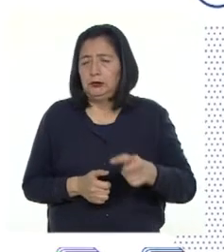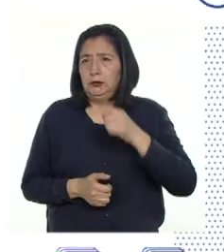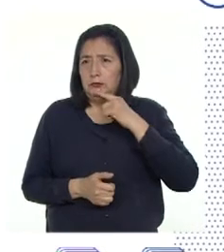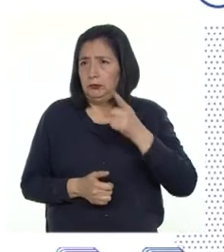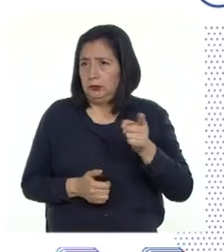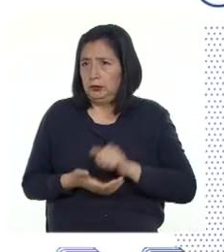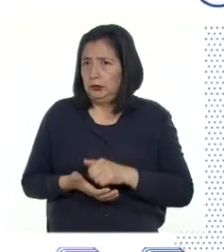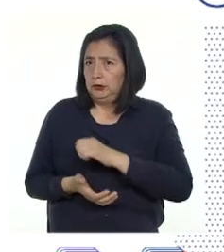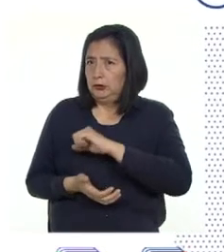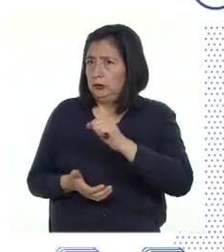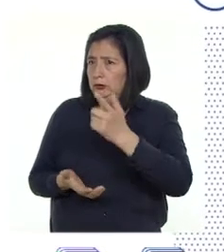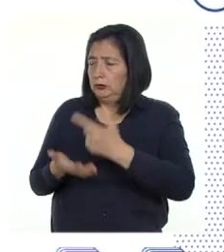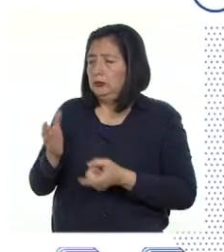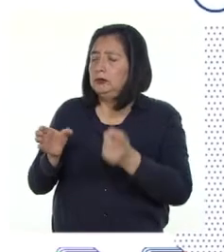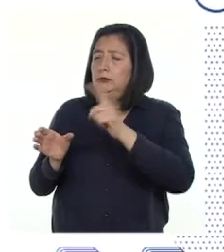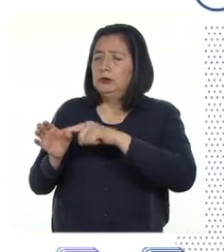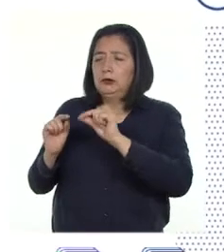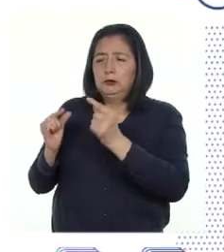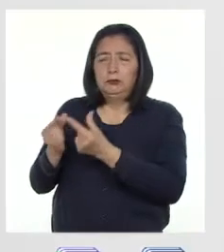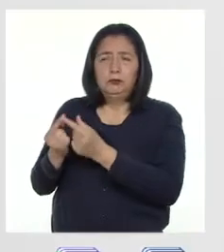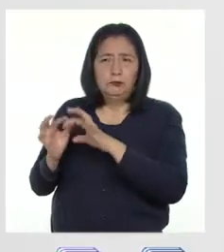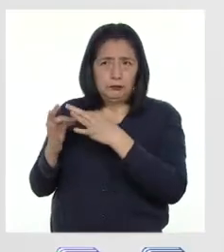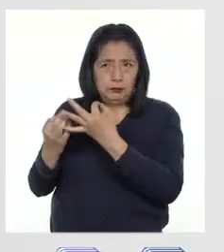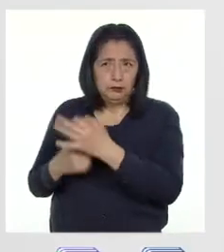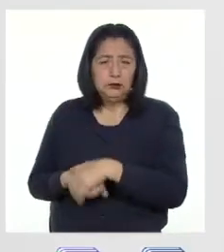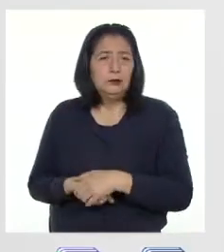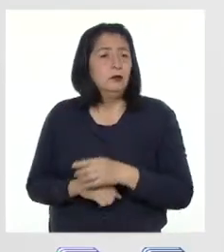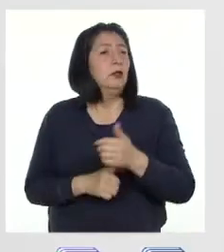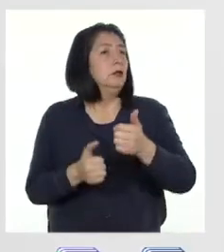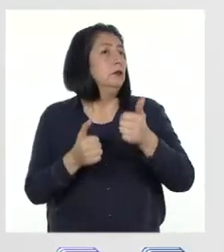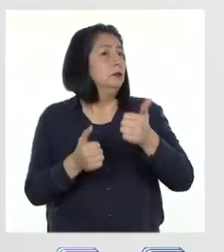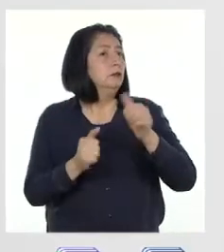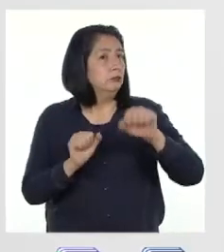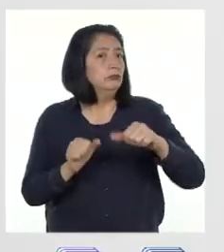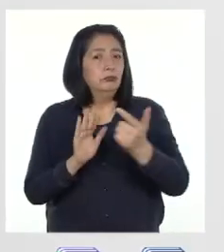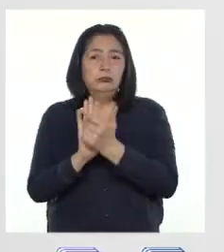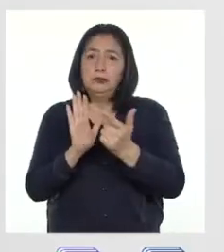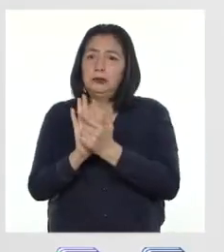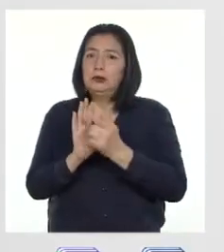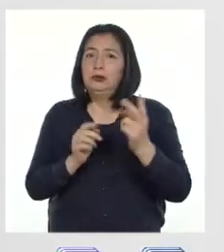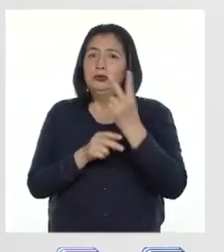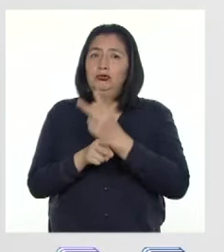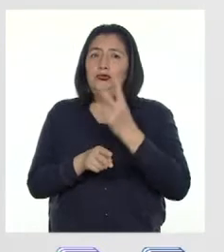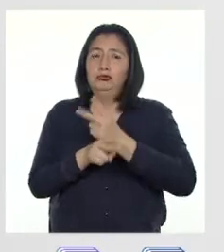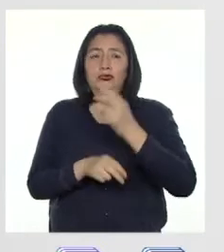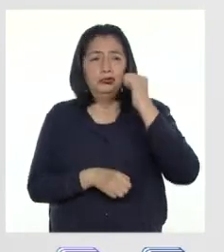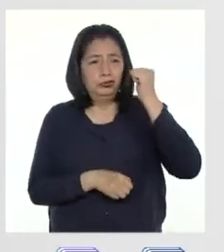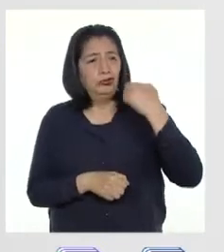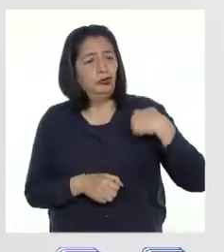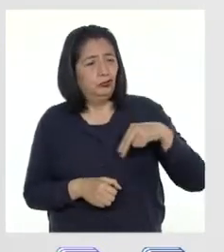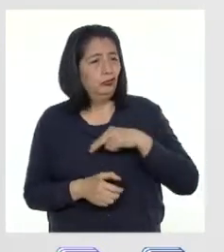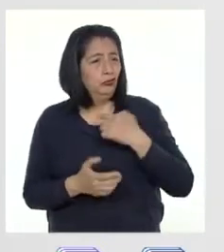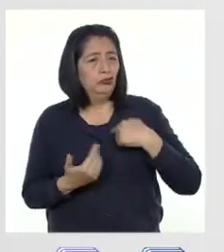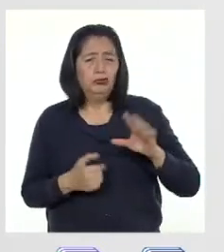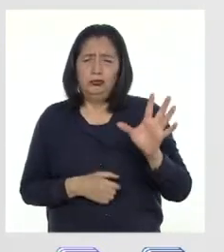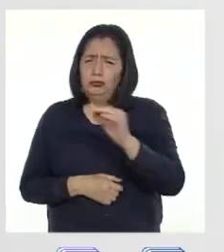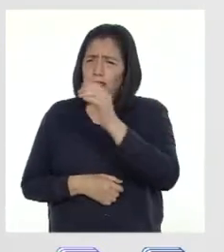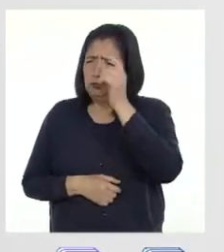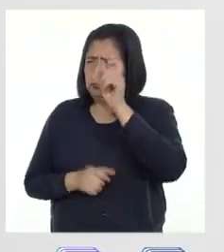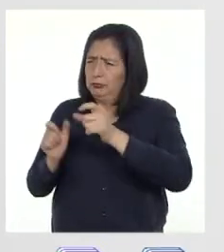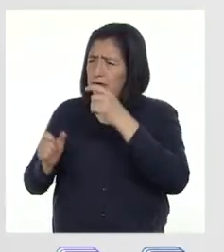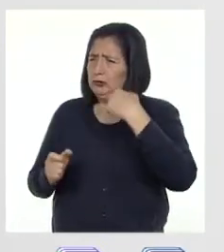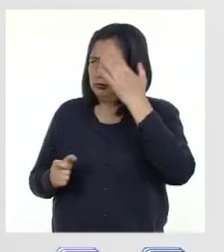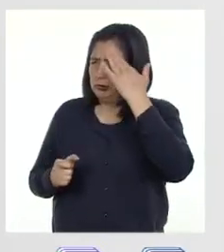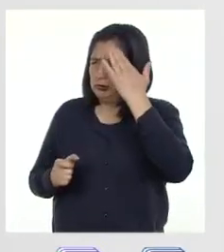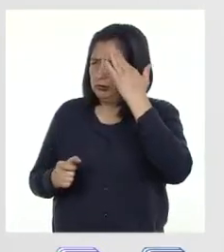tales y contra los integrantes del grupo familiar. ¡Qué bien que la ley cuide nuestros derechos! Tenemos que hacer que todas las personas conozcan